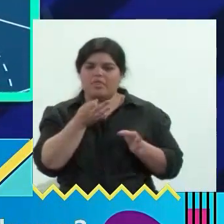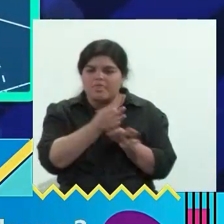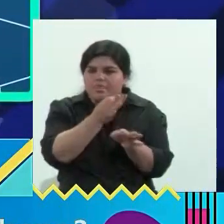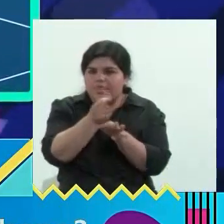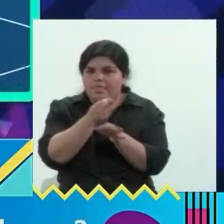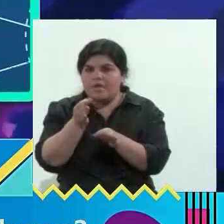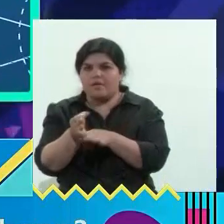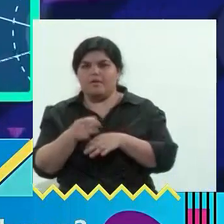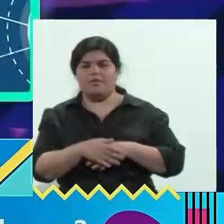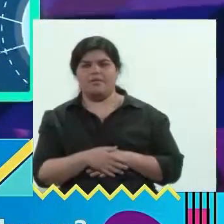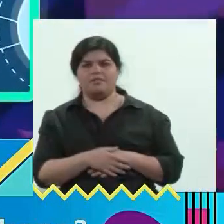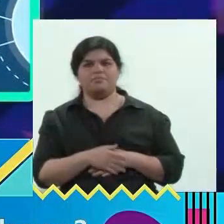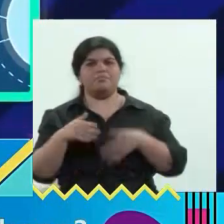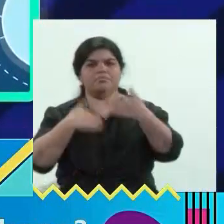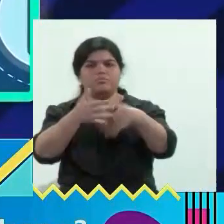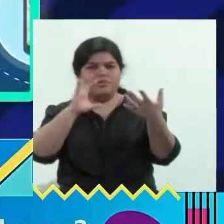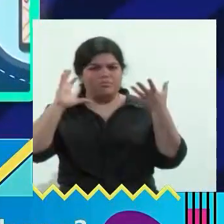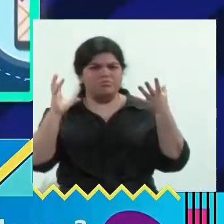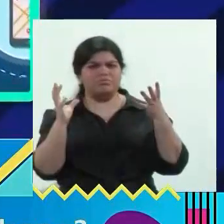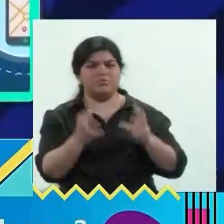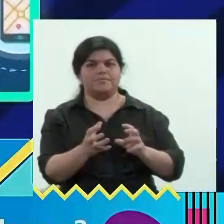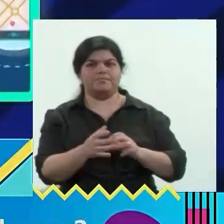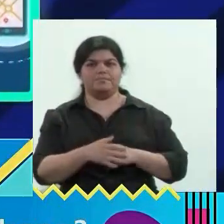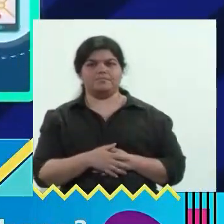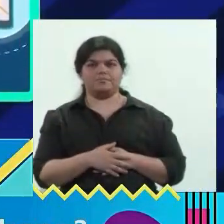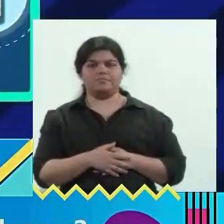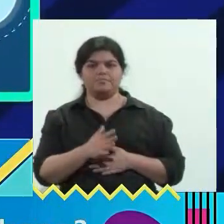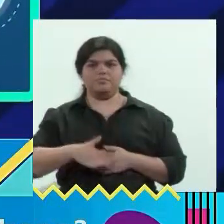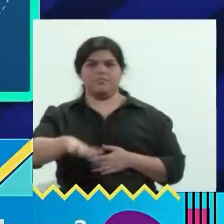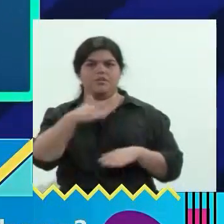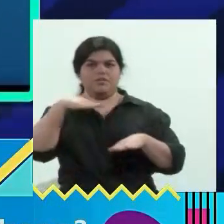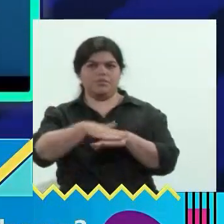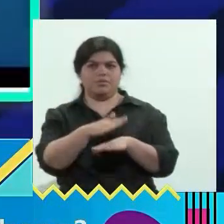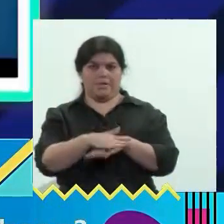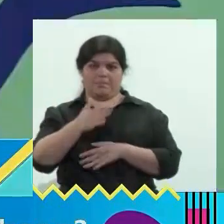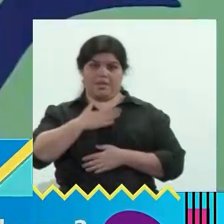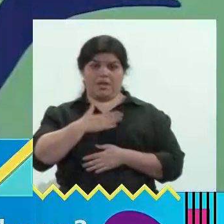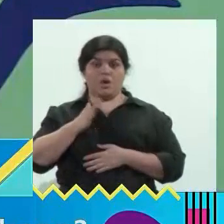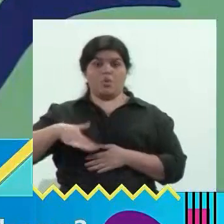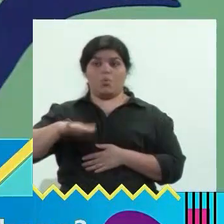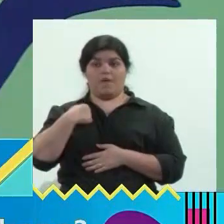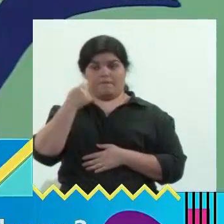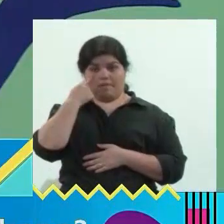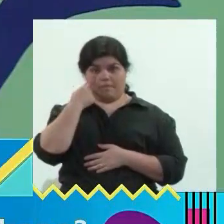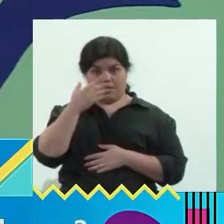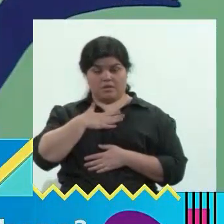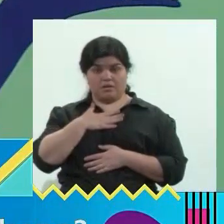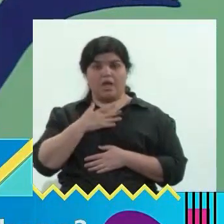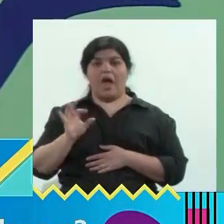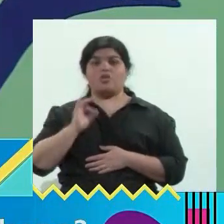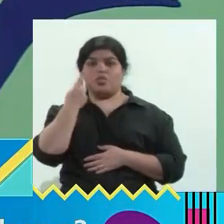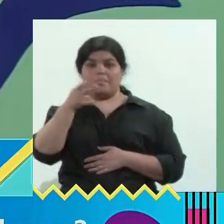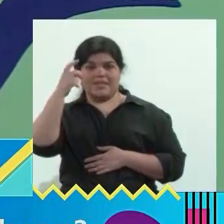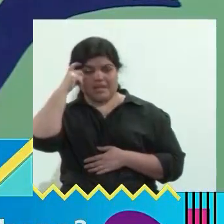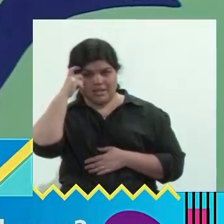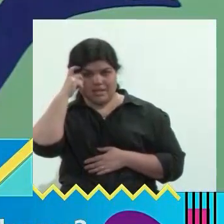desastre, a propósito de lo que usted comentaba, si yo tengo un problema de desastre en la ciudad, mi ciudad, en Concepción, en el 2010,